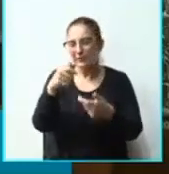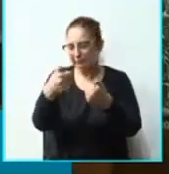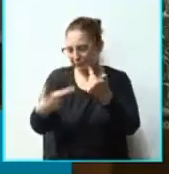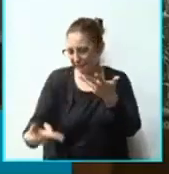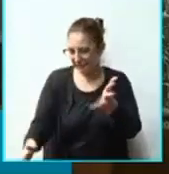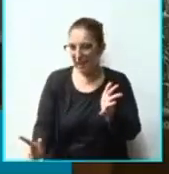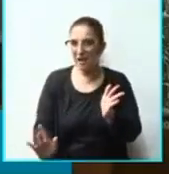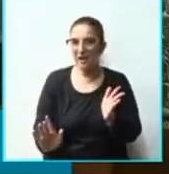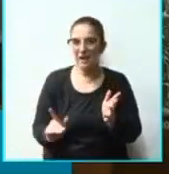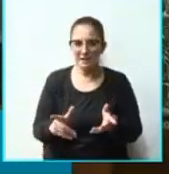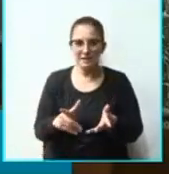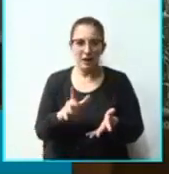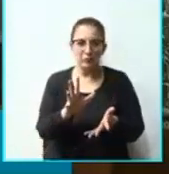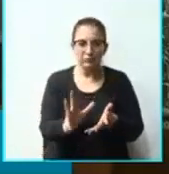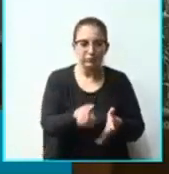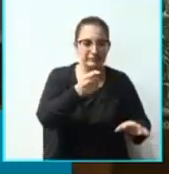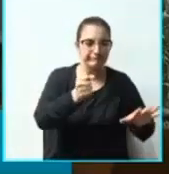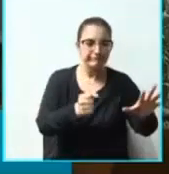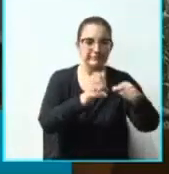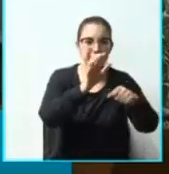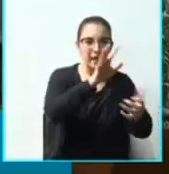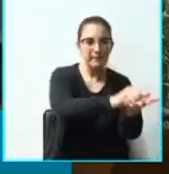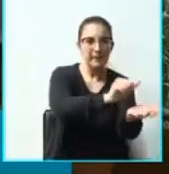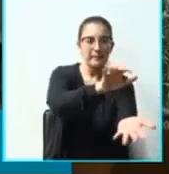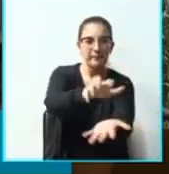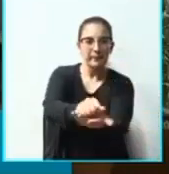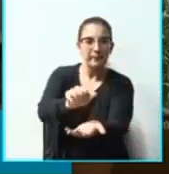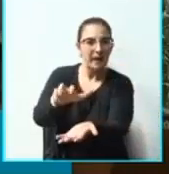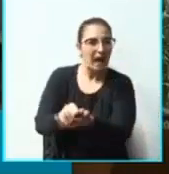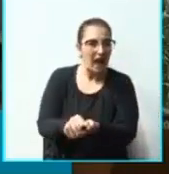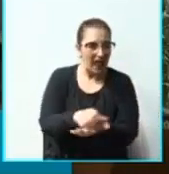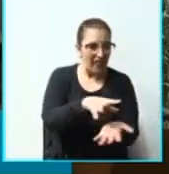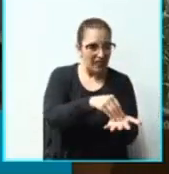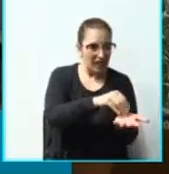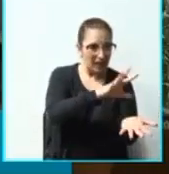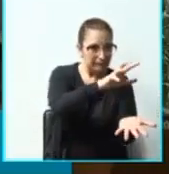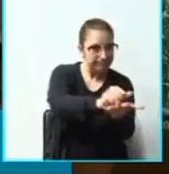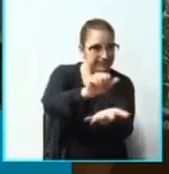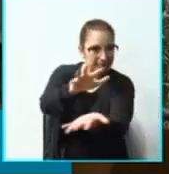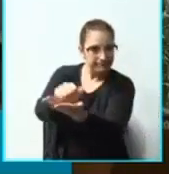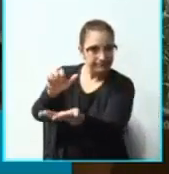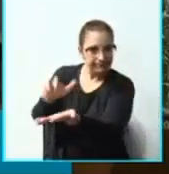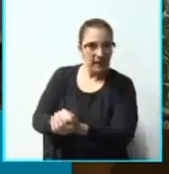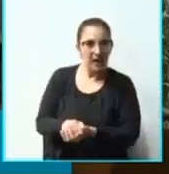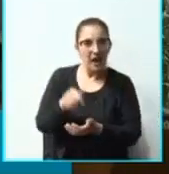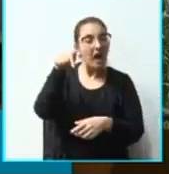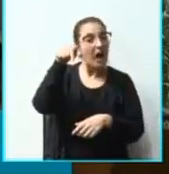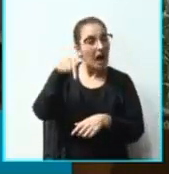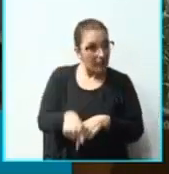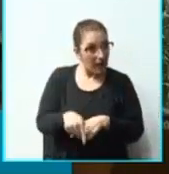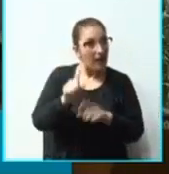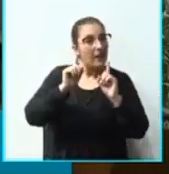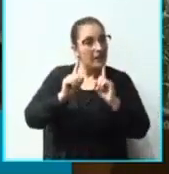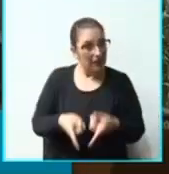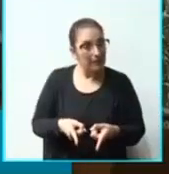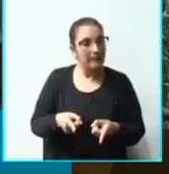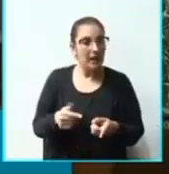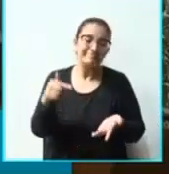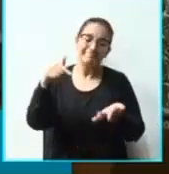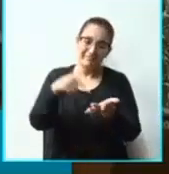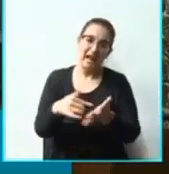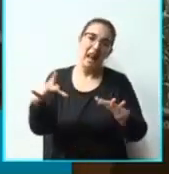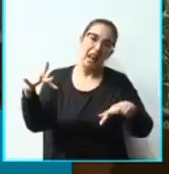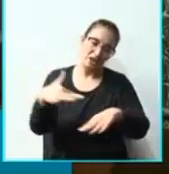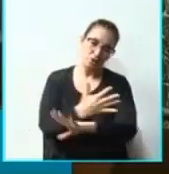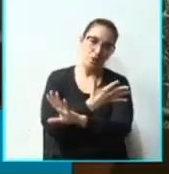con grandes propiedades y grandes extensiones de tierra en la Argentina. Bueno, esto también ha ocurrido en las ciudades de